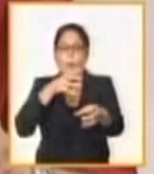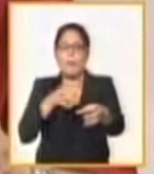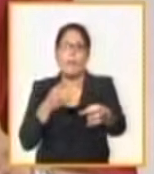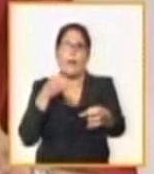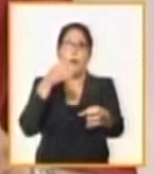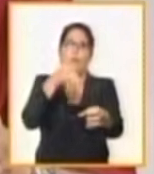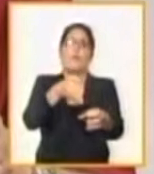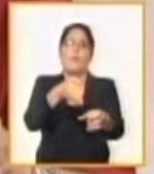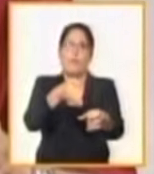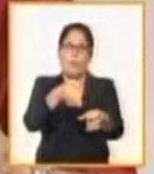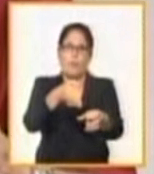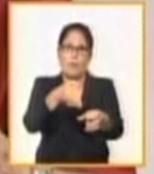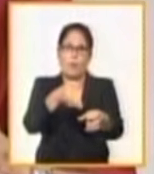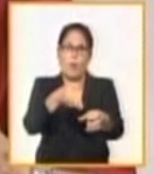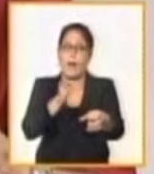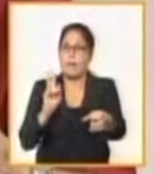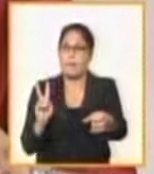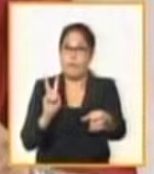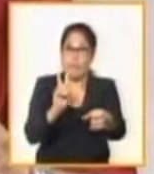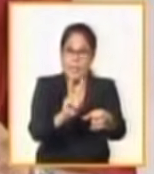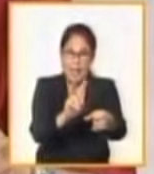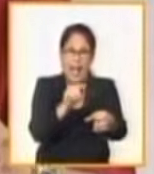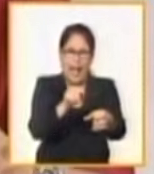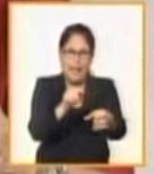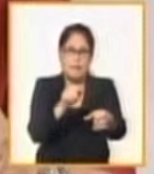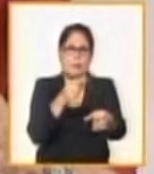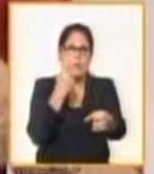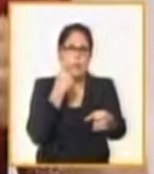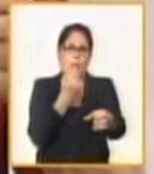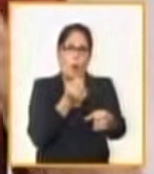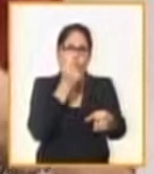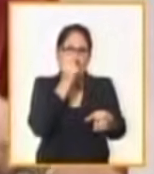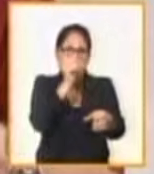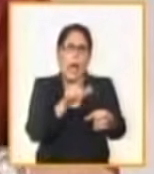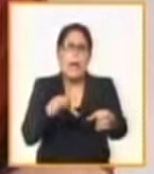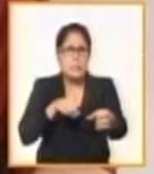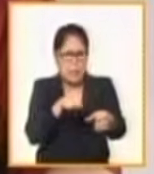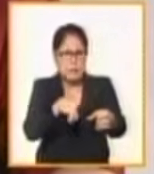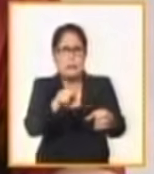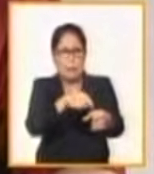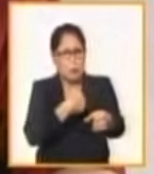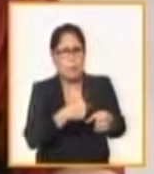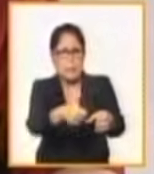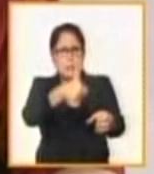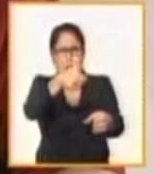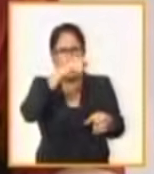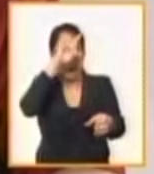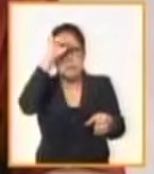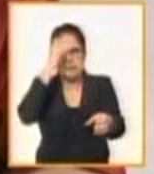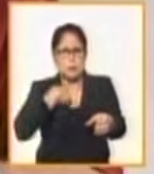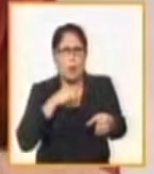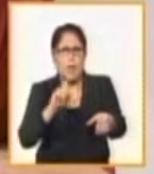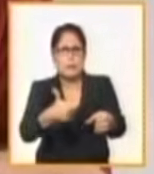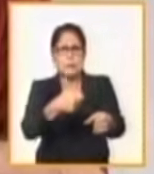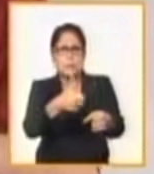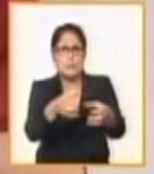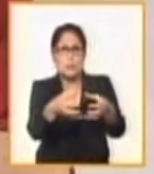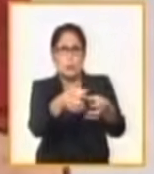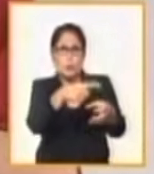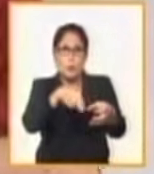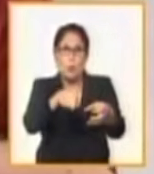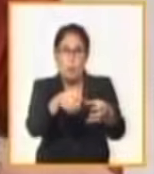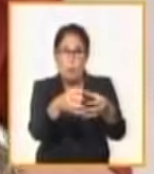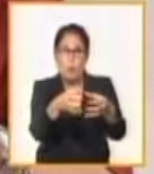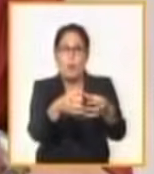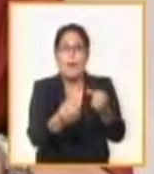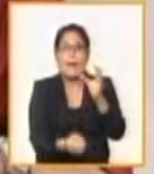y Alfredo Guevara a visitar a don Fernando, y don Fernando aceptó ser el presidente del Movimiento por la Paz, un movimiento que creó el